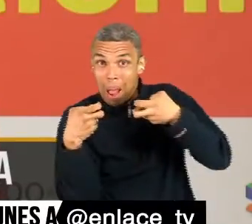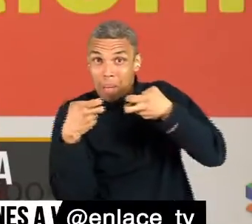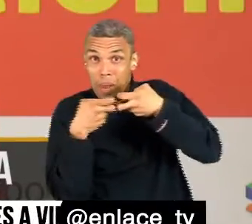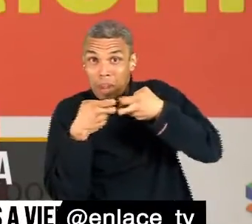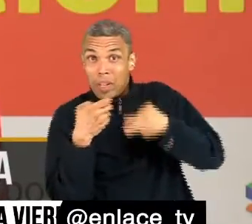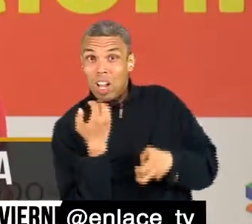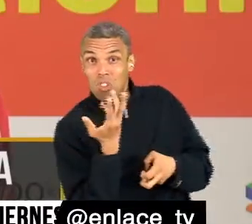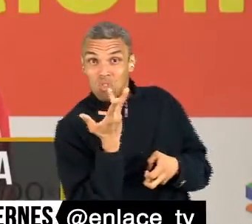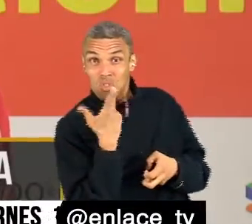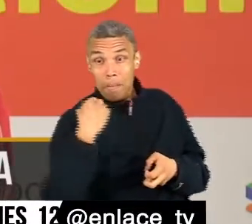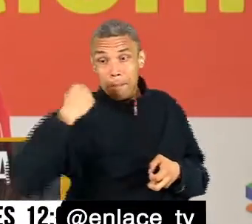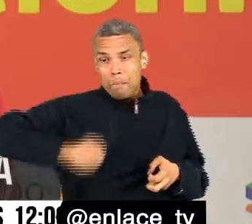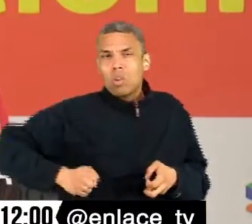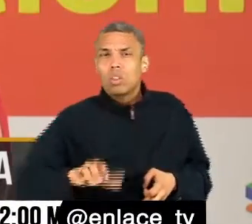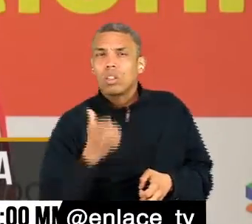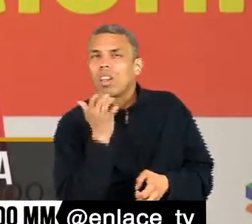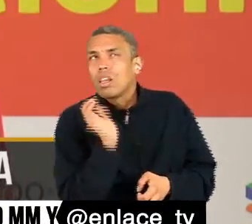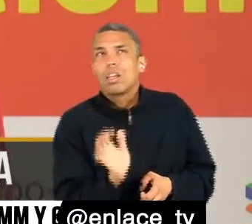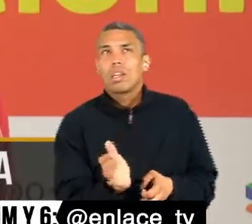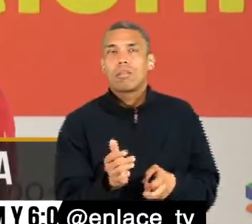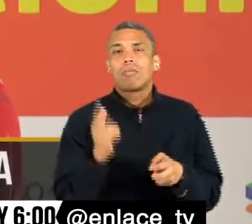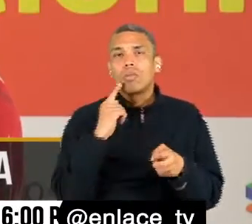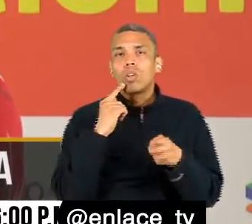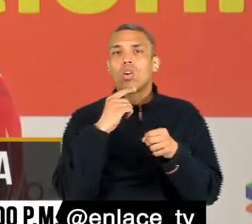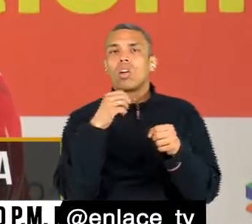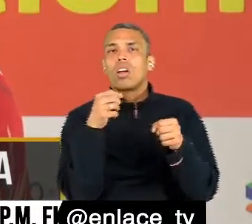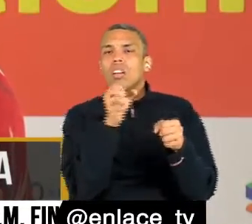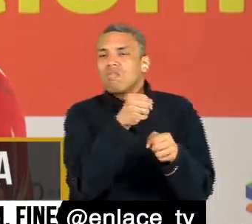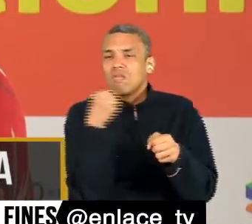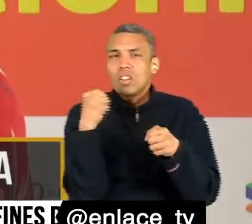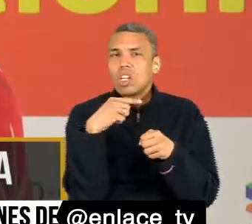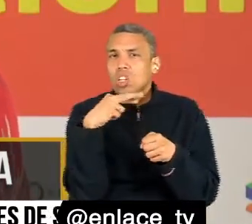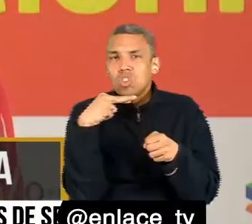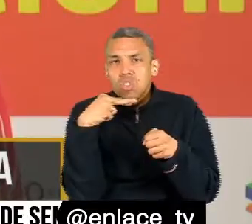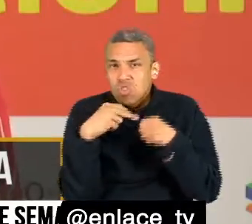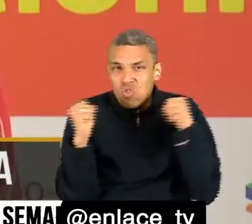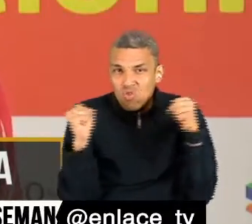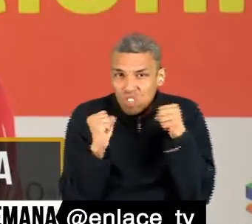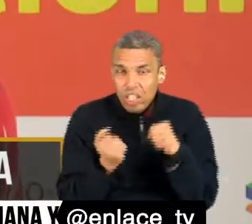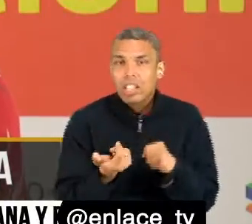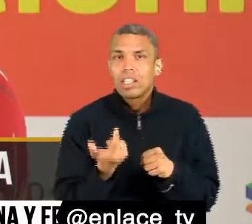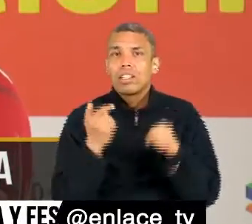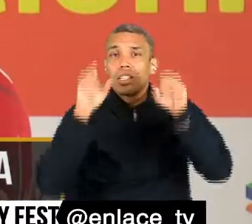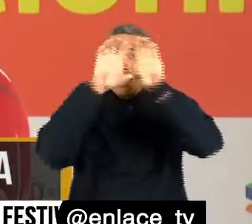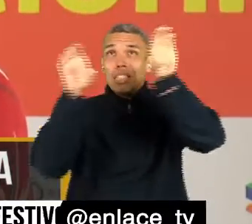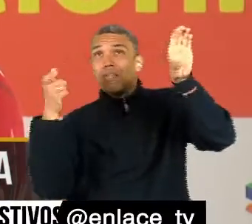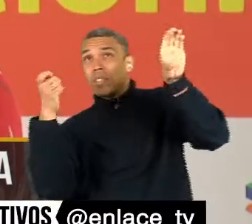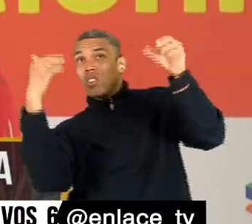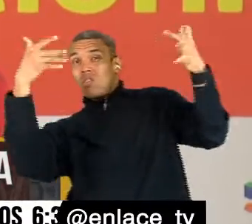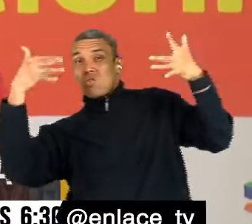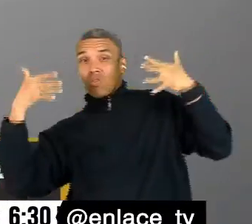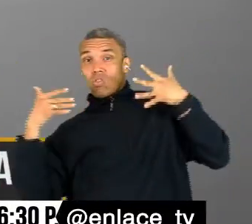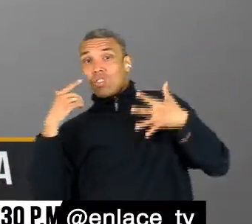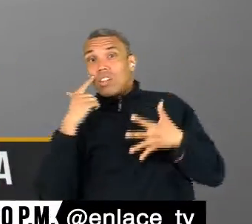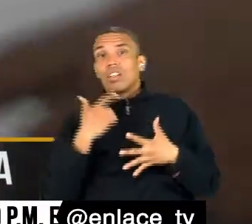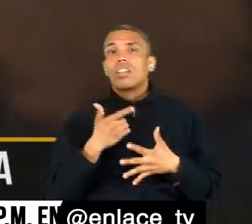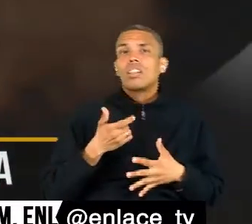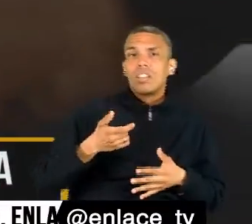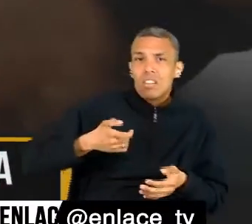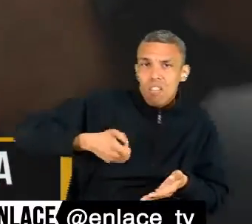tengan alguna resistencia, estamos hablando de enfriadores, aire acondicionado, neveras, la plancha. Entonces,